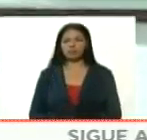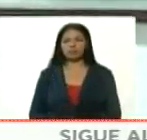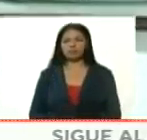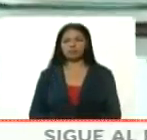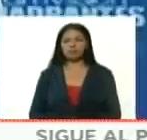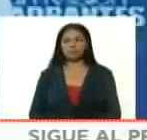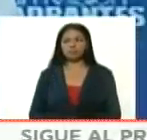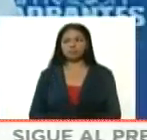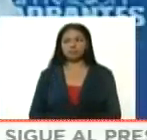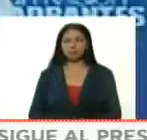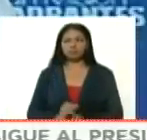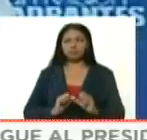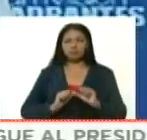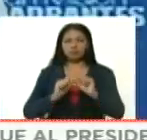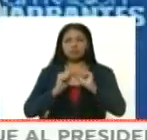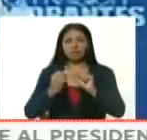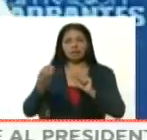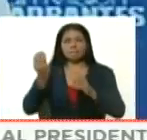Avanzar.